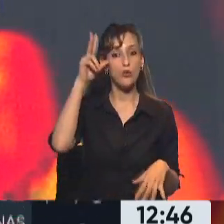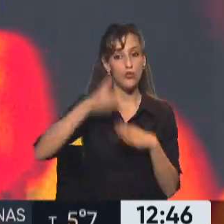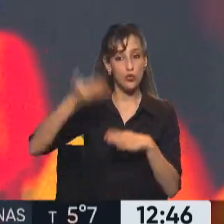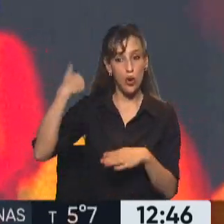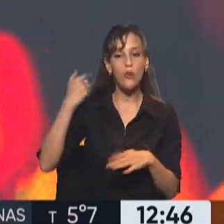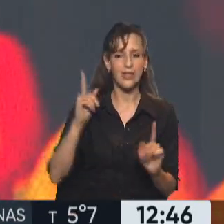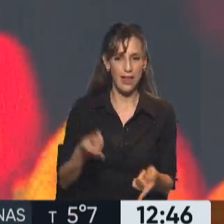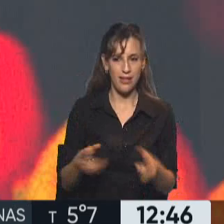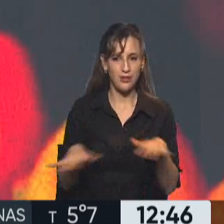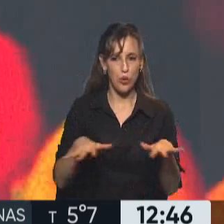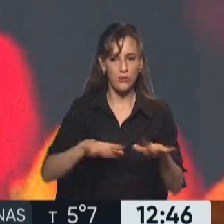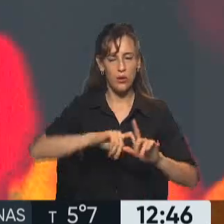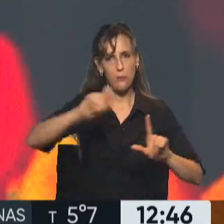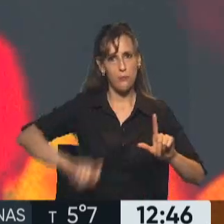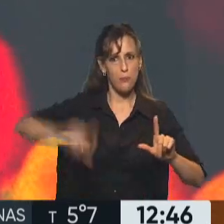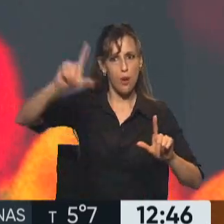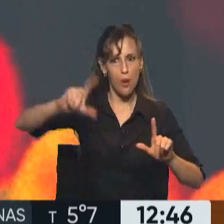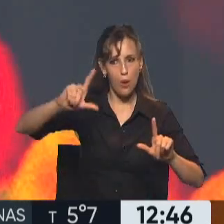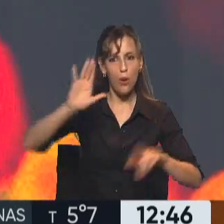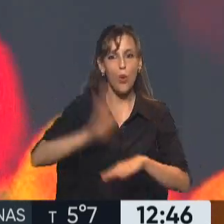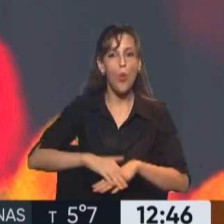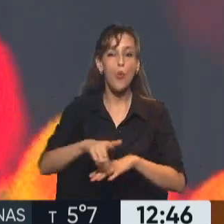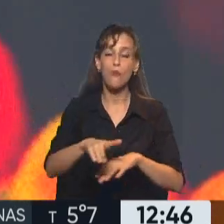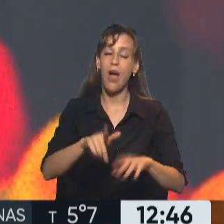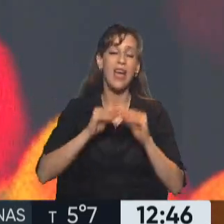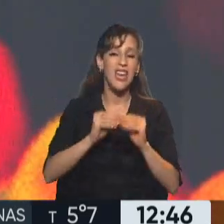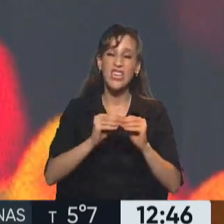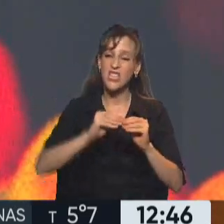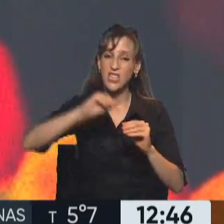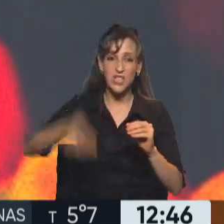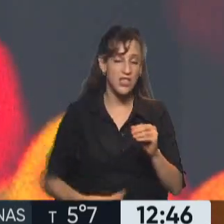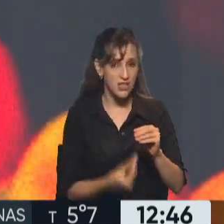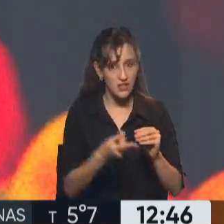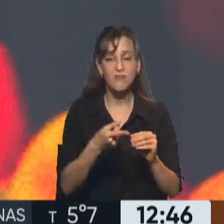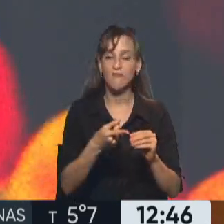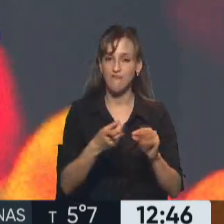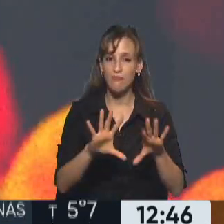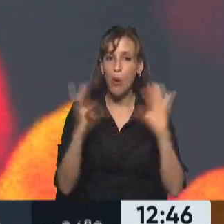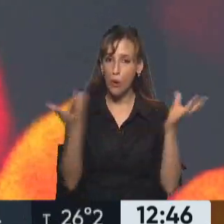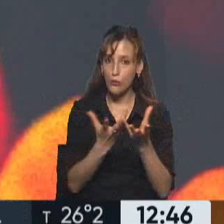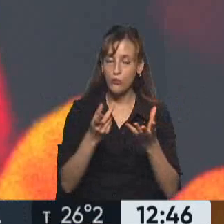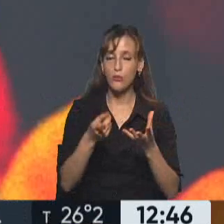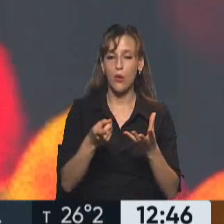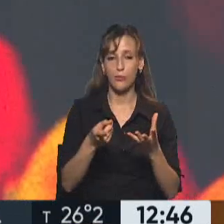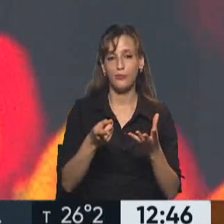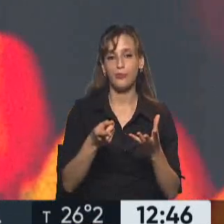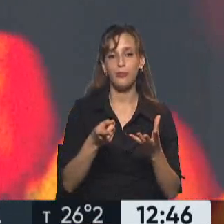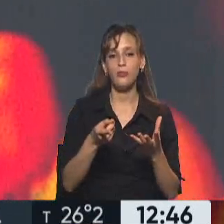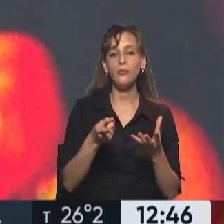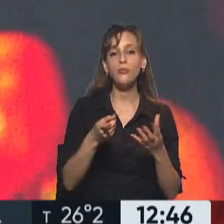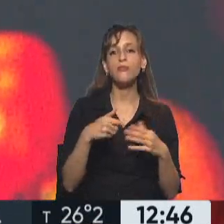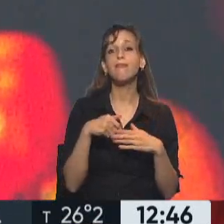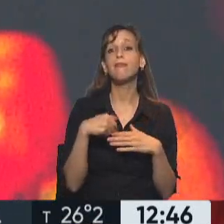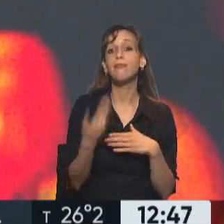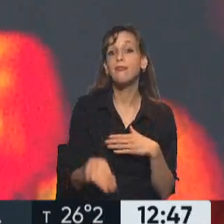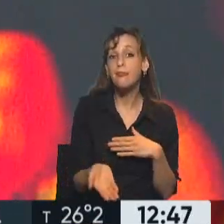tuvimos situaciones extraordinarias producto de la crisis, en ese momento de las hipotecas, la crisis global, que terminó llevando a